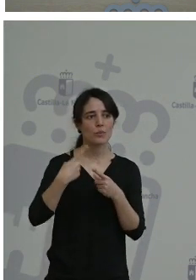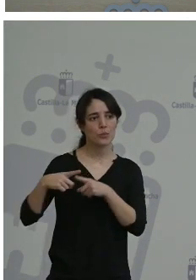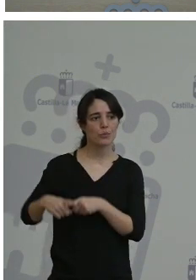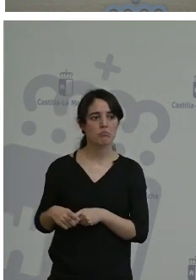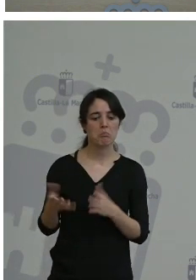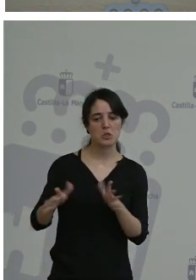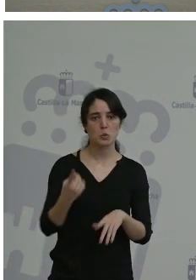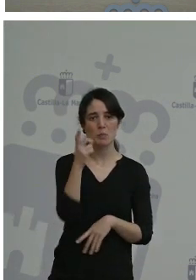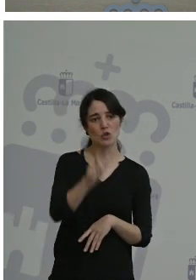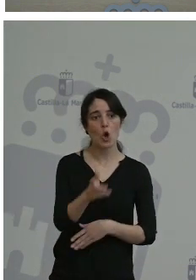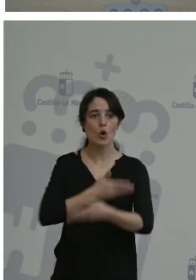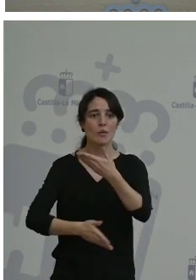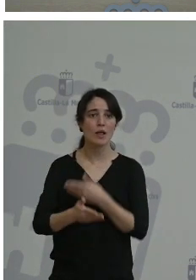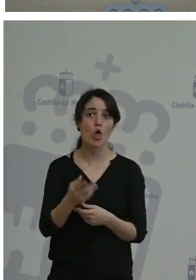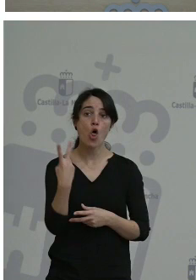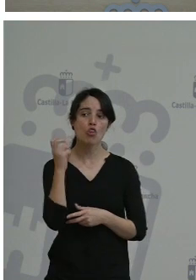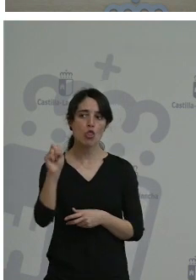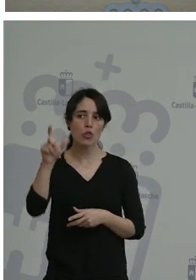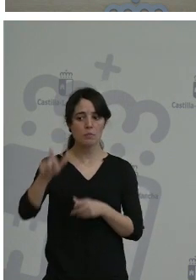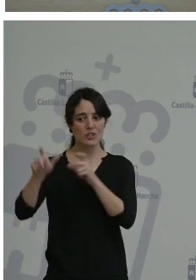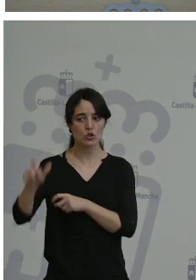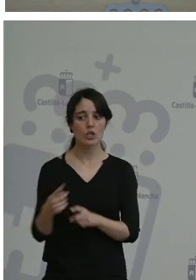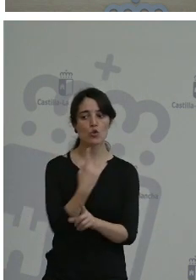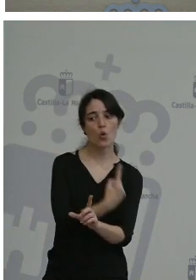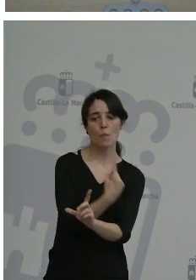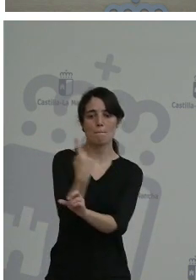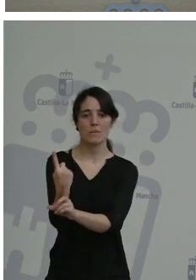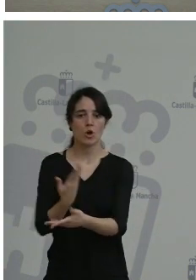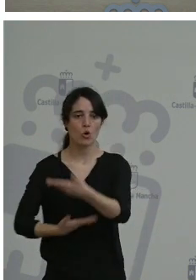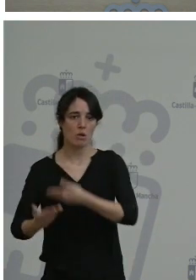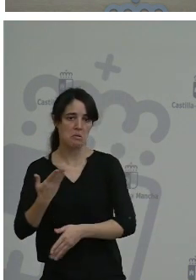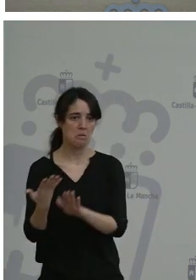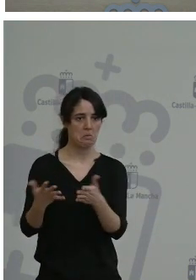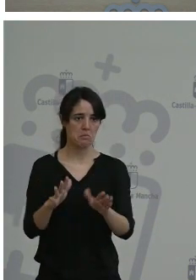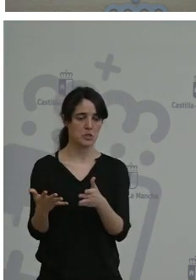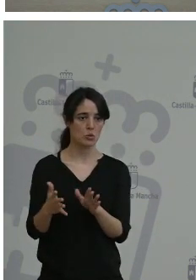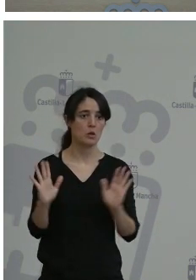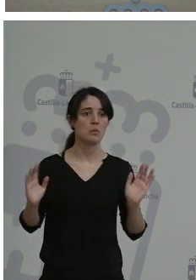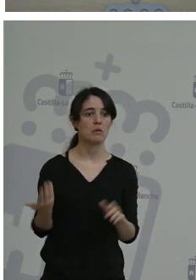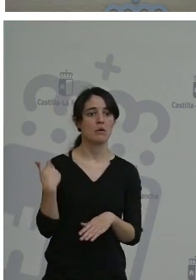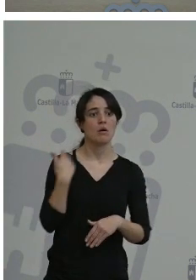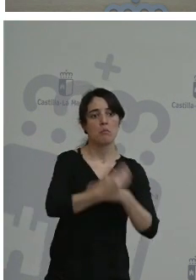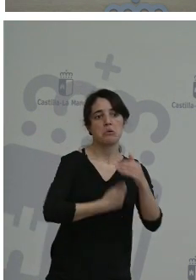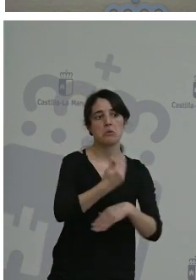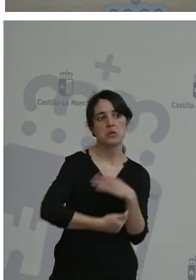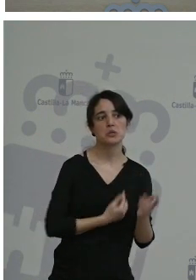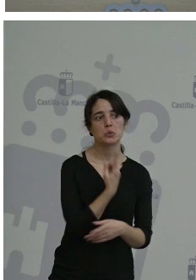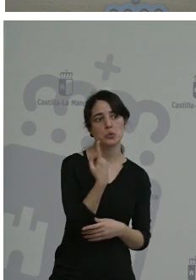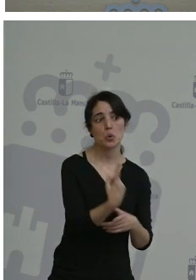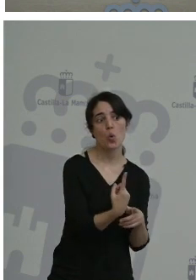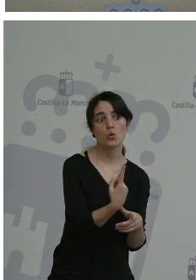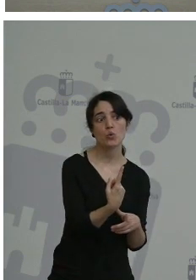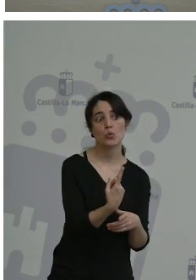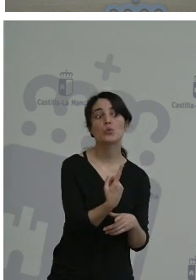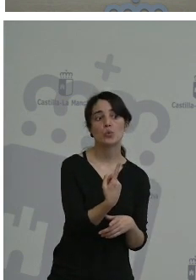cada 12 personas, por establecer una orientación. Pero es cierto que ha habido procesos en los que ha habido una ratio de uno a uno o incluso una ratio